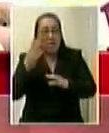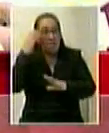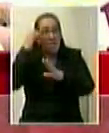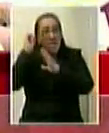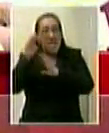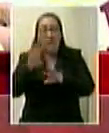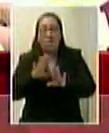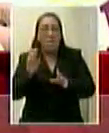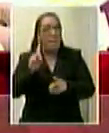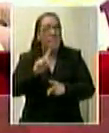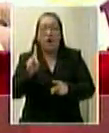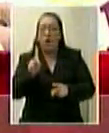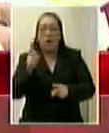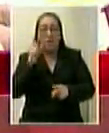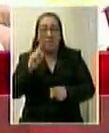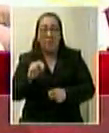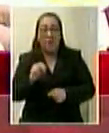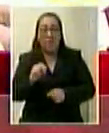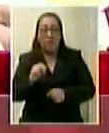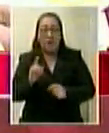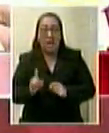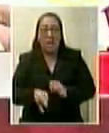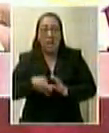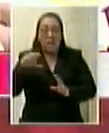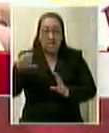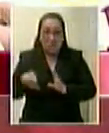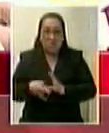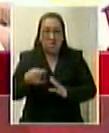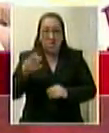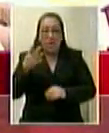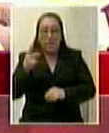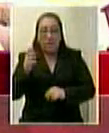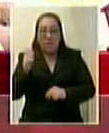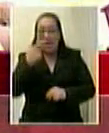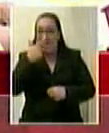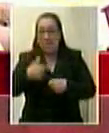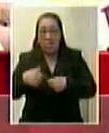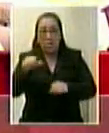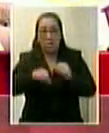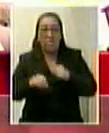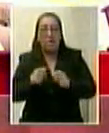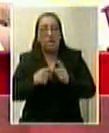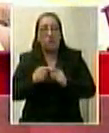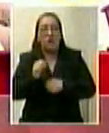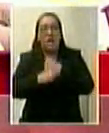mineros, mas no a toda la extensión de la concesión minera, por lo que a partir del año